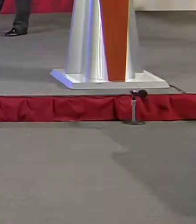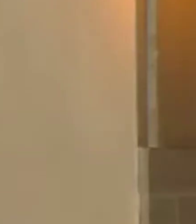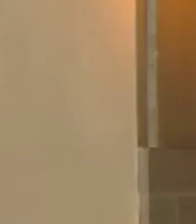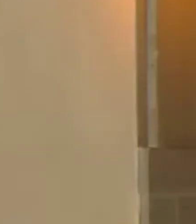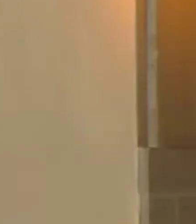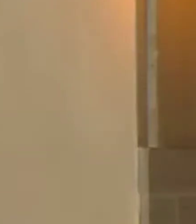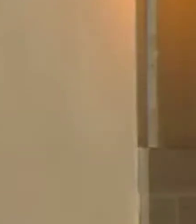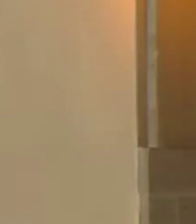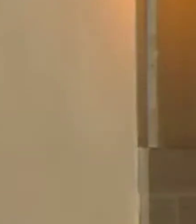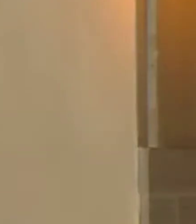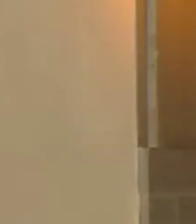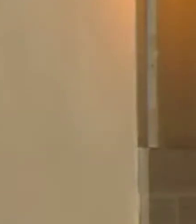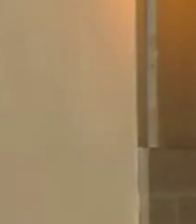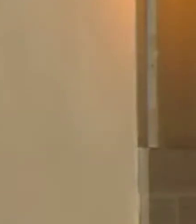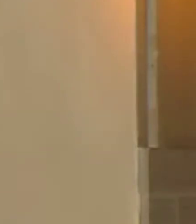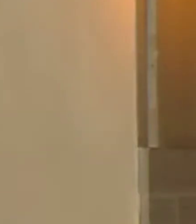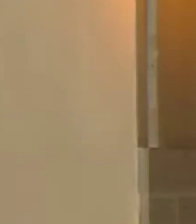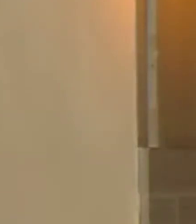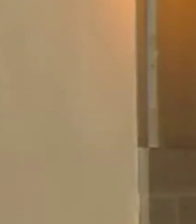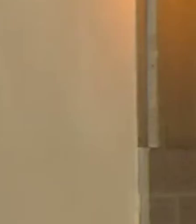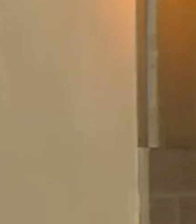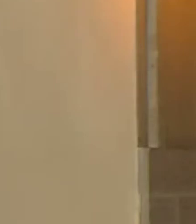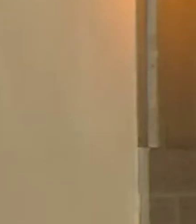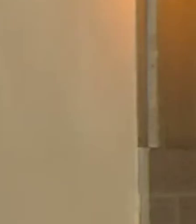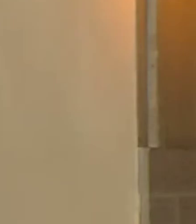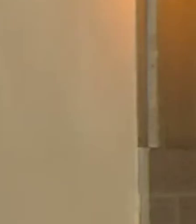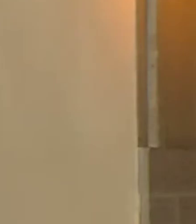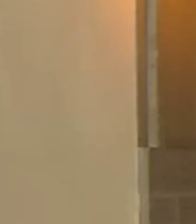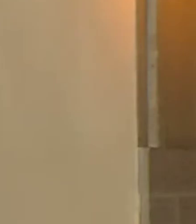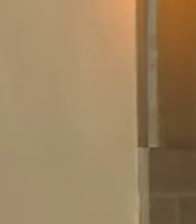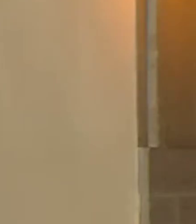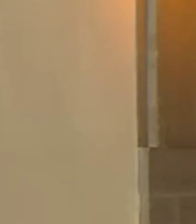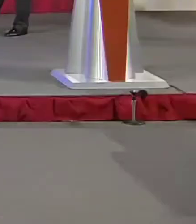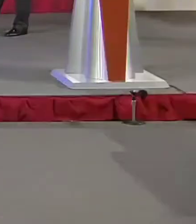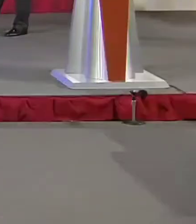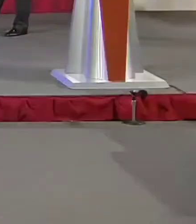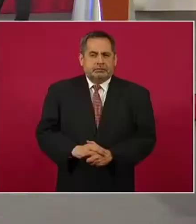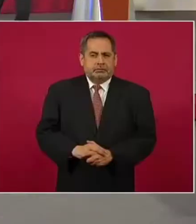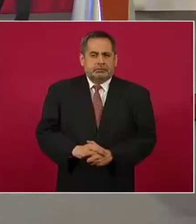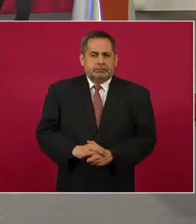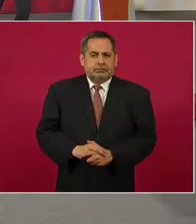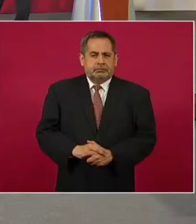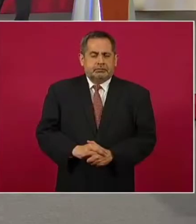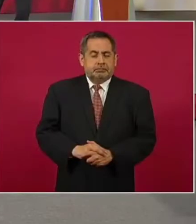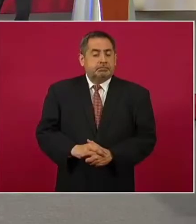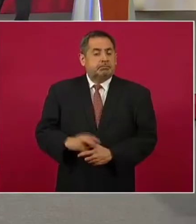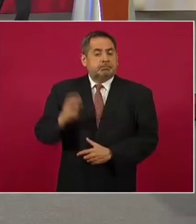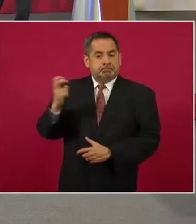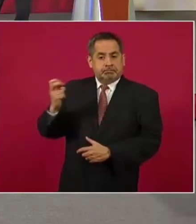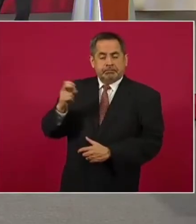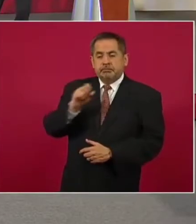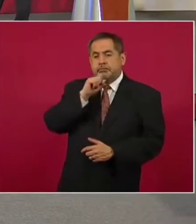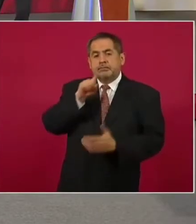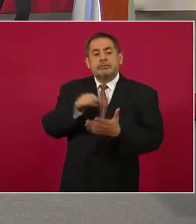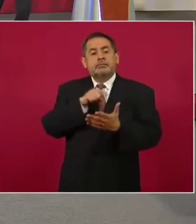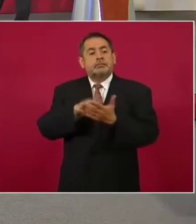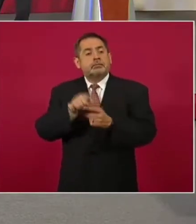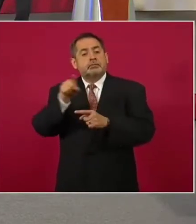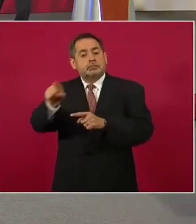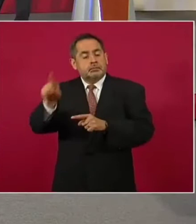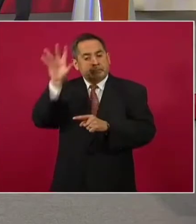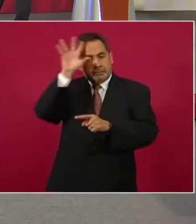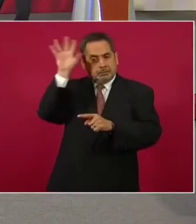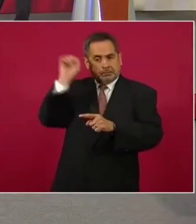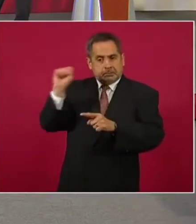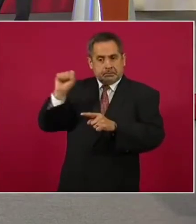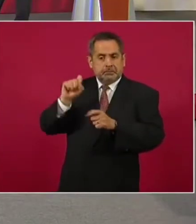tepito siguiente esto es otra detención reciente en puente de ixtla morelos por parte